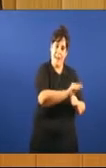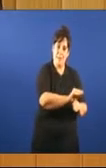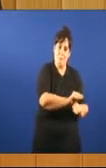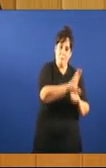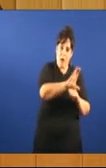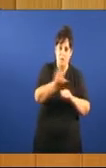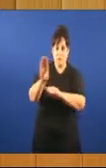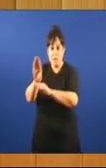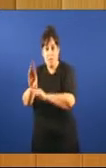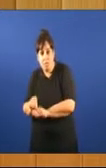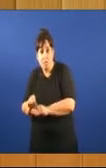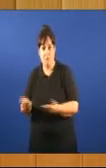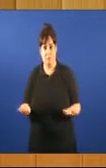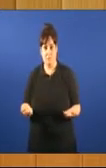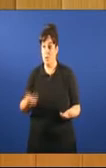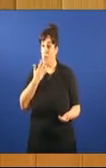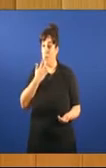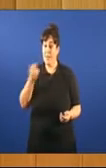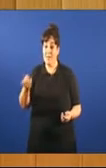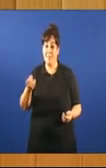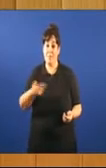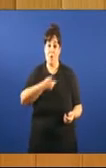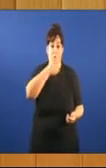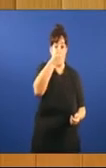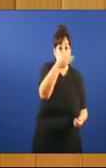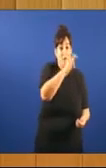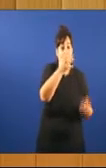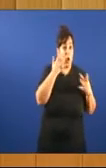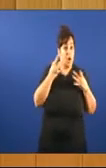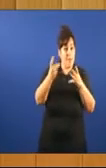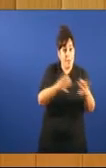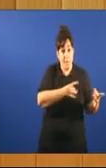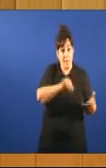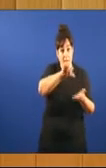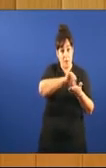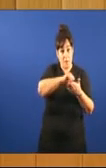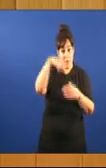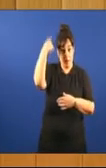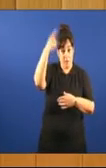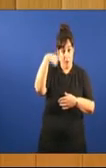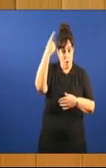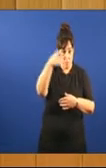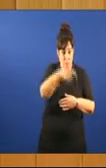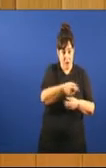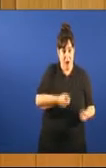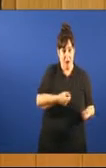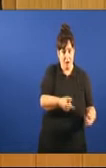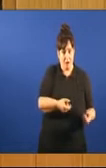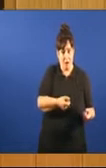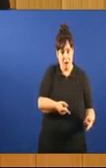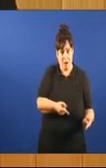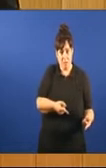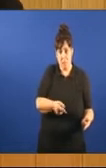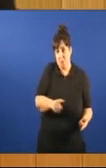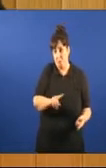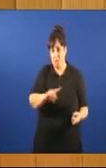na limpeza da cidade da cultura que na promoción do talento audiovisual galego. E logo ten o descaro